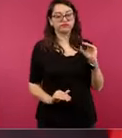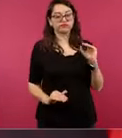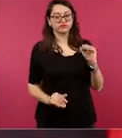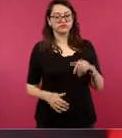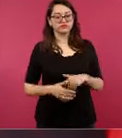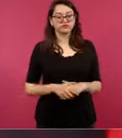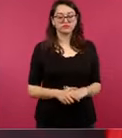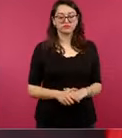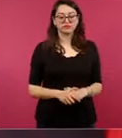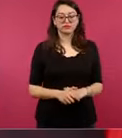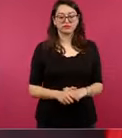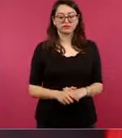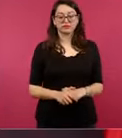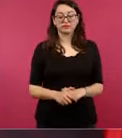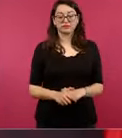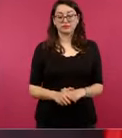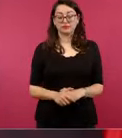Es como